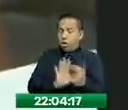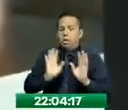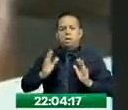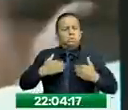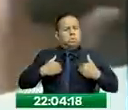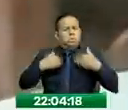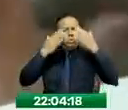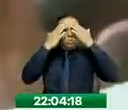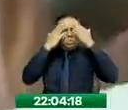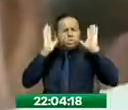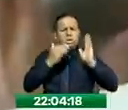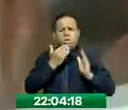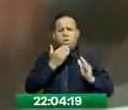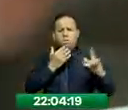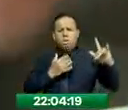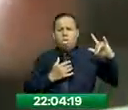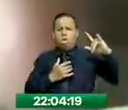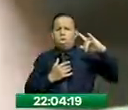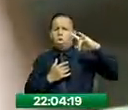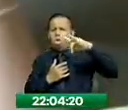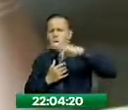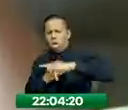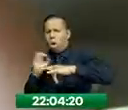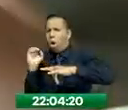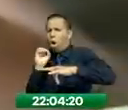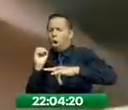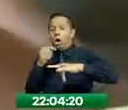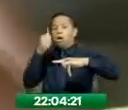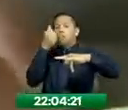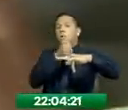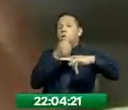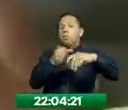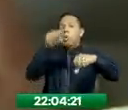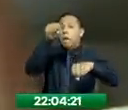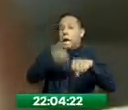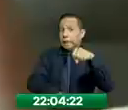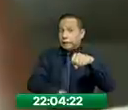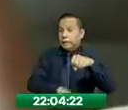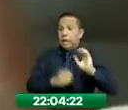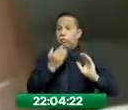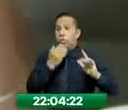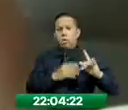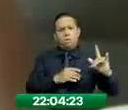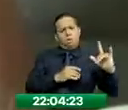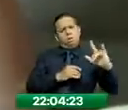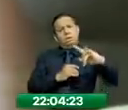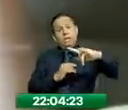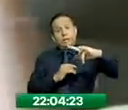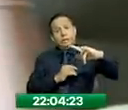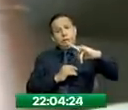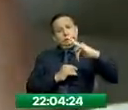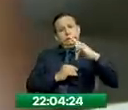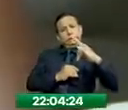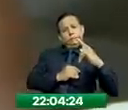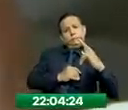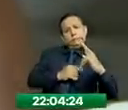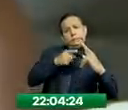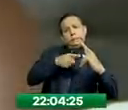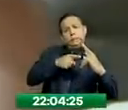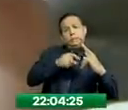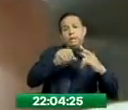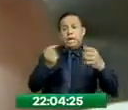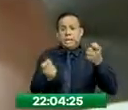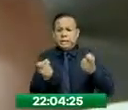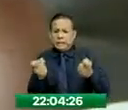en el aire arriba primero el avioneta se viró y como que quisieron retomar el control pero esto ya se fue picado